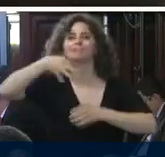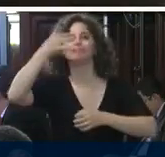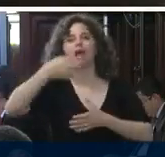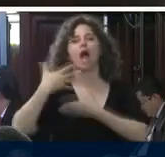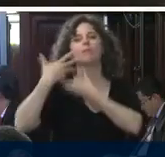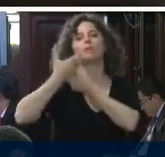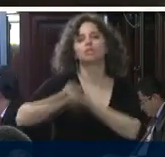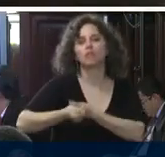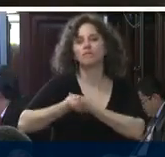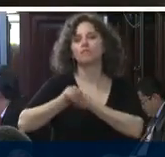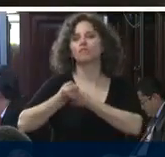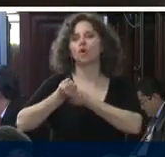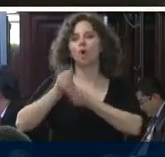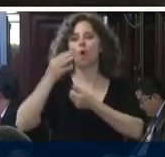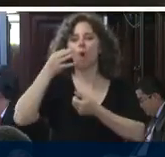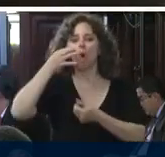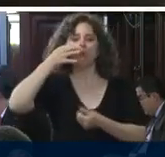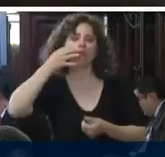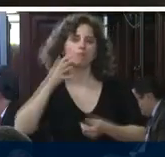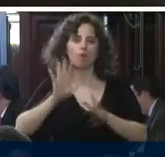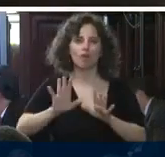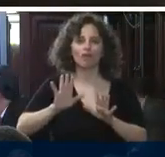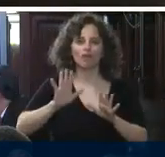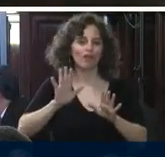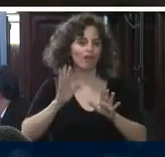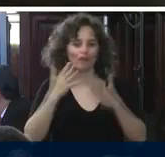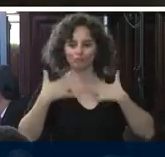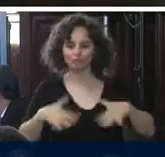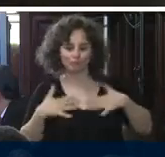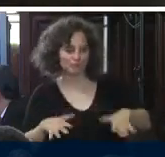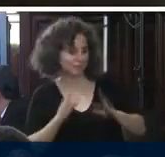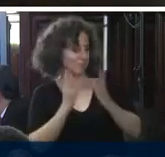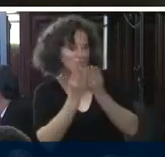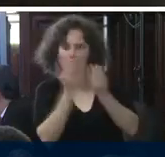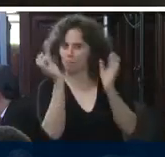apoyando una versión físicamente